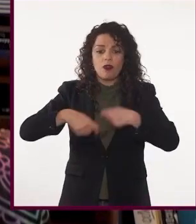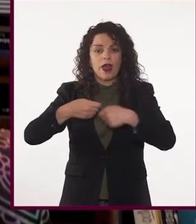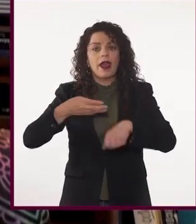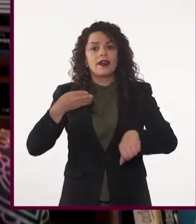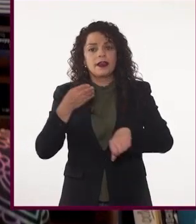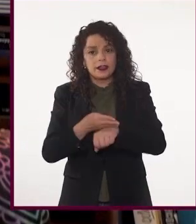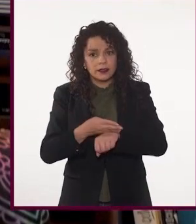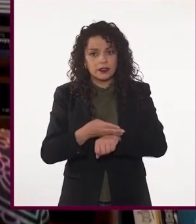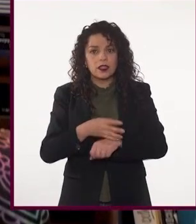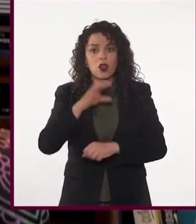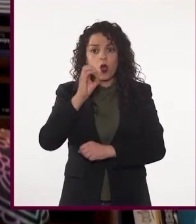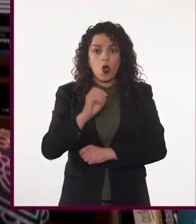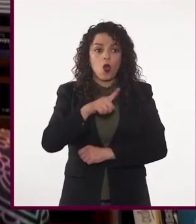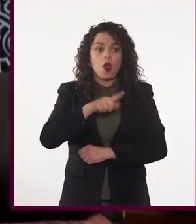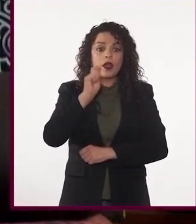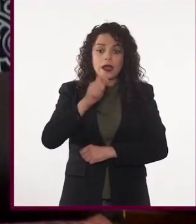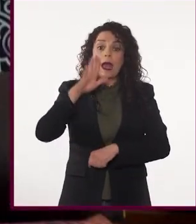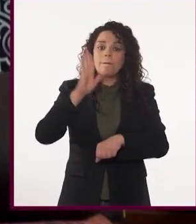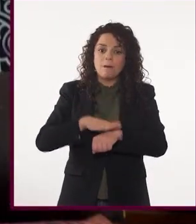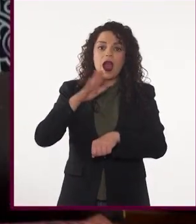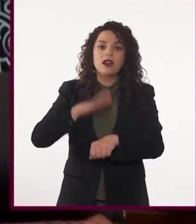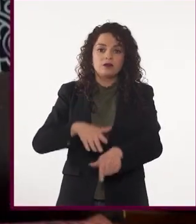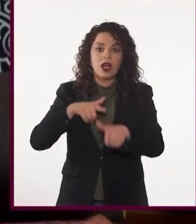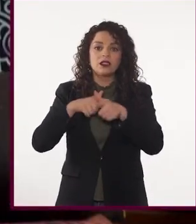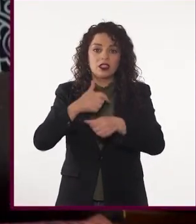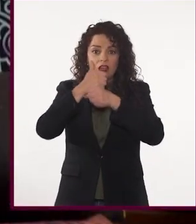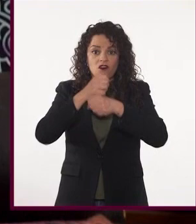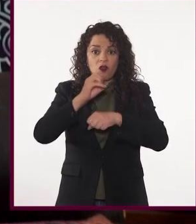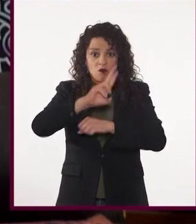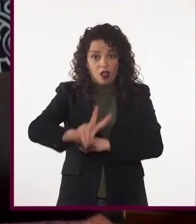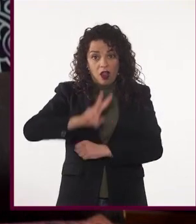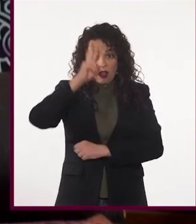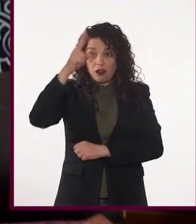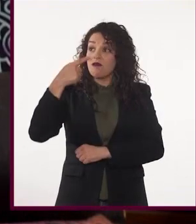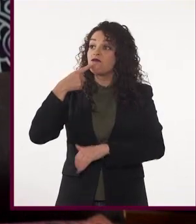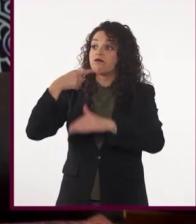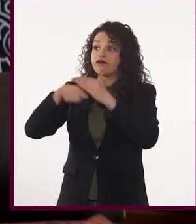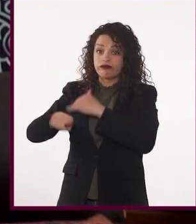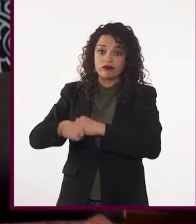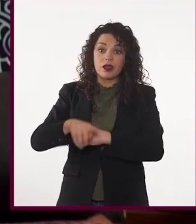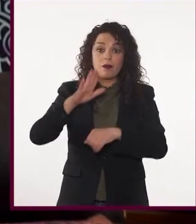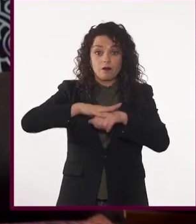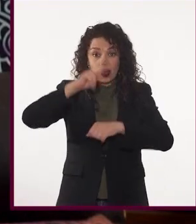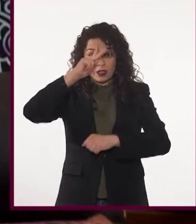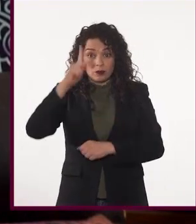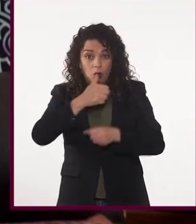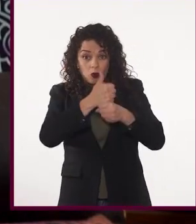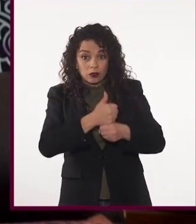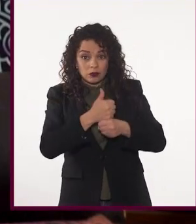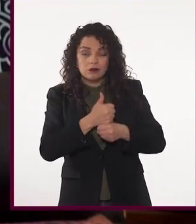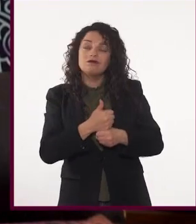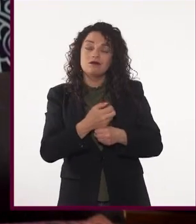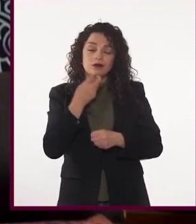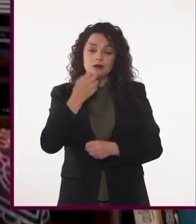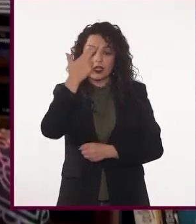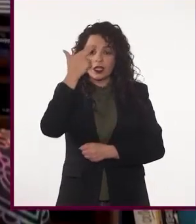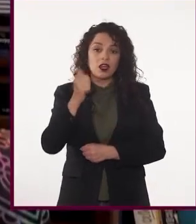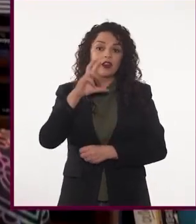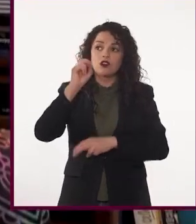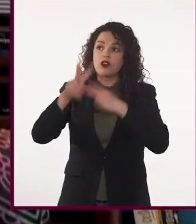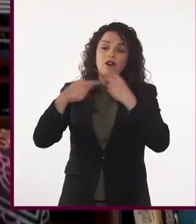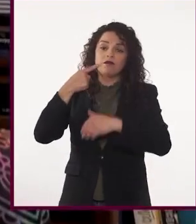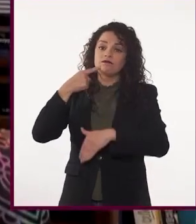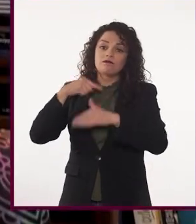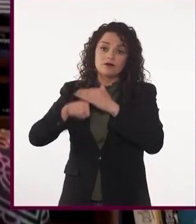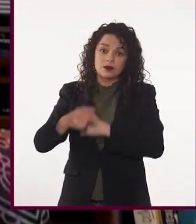despedidas o, en el peor de los casos, a ser víctimas de más violencia en venganza por una denuncia es muy grande. Y esto